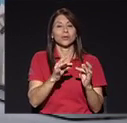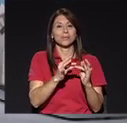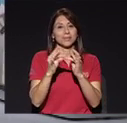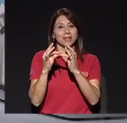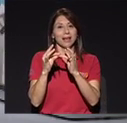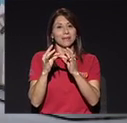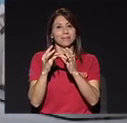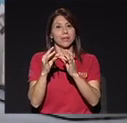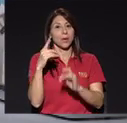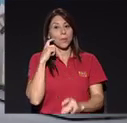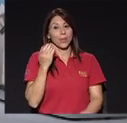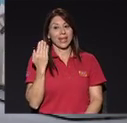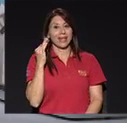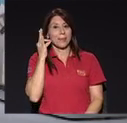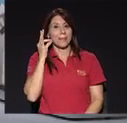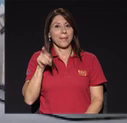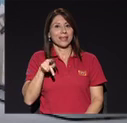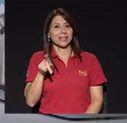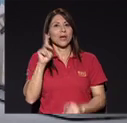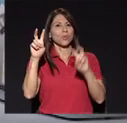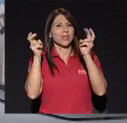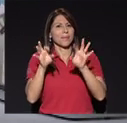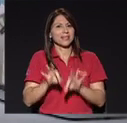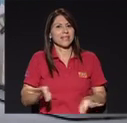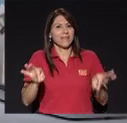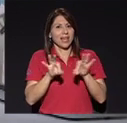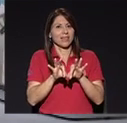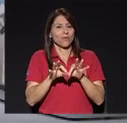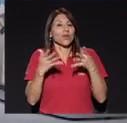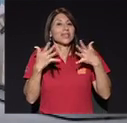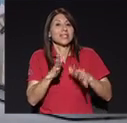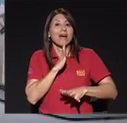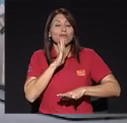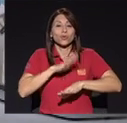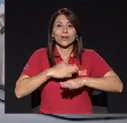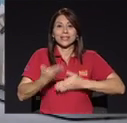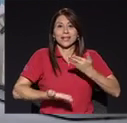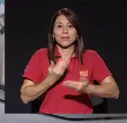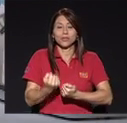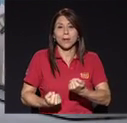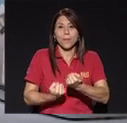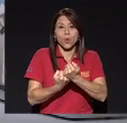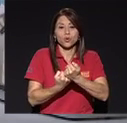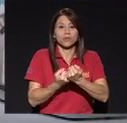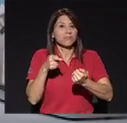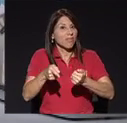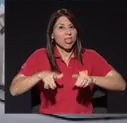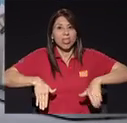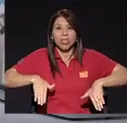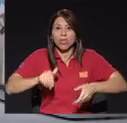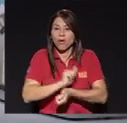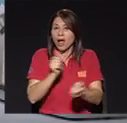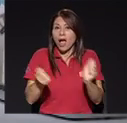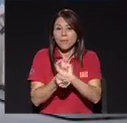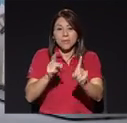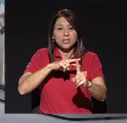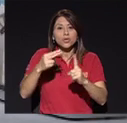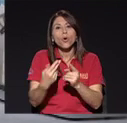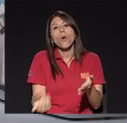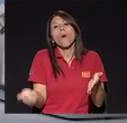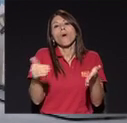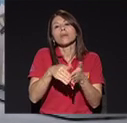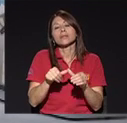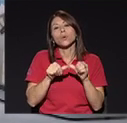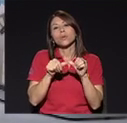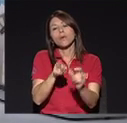porque Patricia tocó un tema significativo. Los servicios de apoyo ya lo había expresado. Si no cambian su visión de atención, reproducimos otra vez